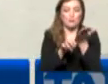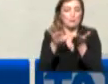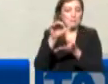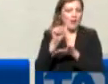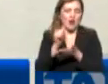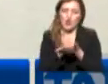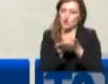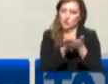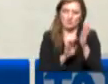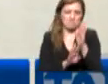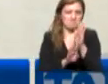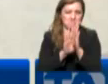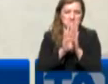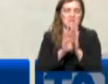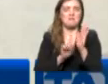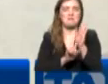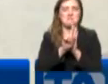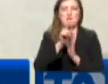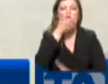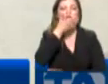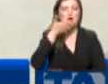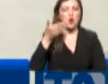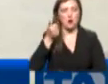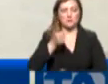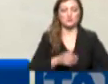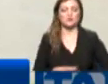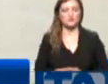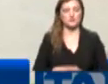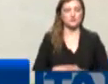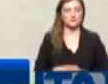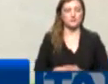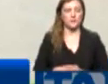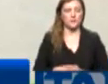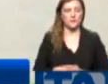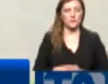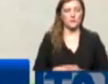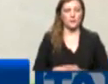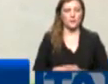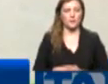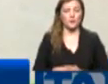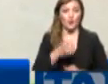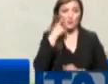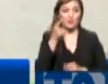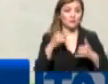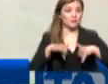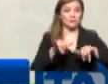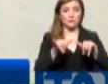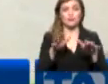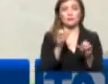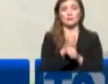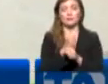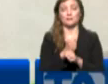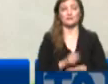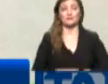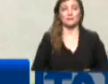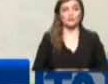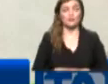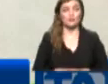mucho, a mejorar y también a ver si queremos seguir haciendo esto y cómo